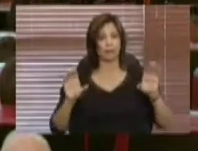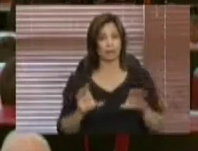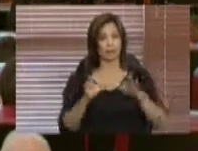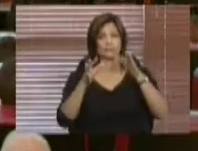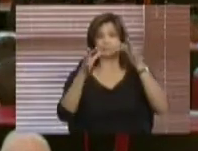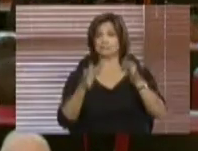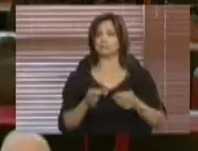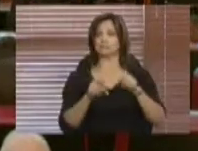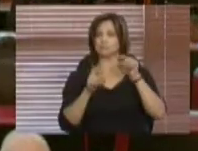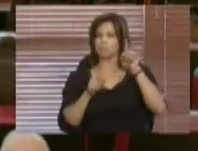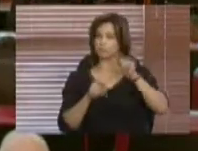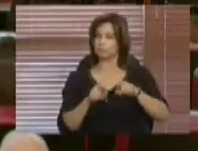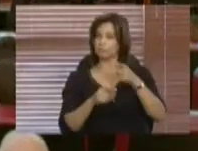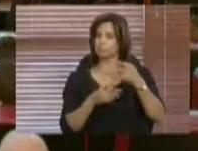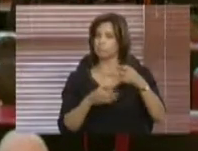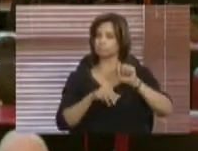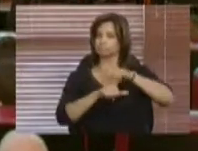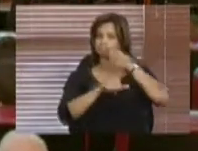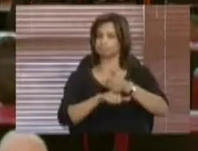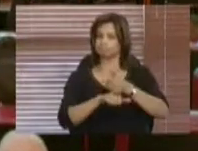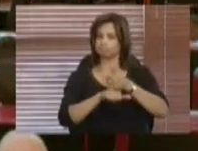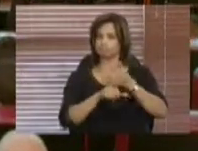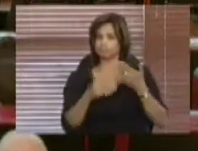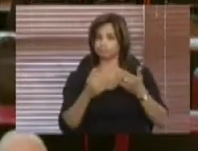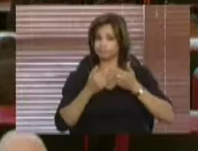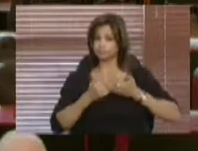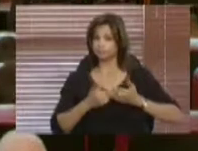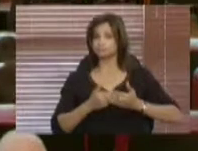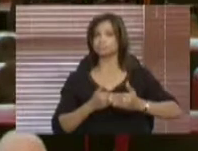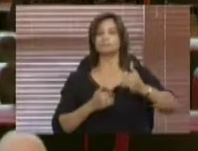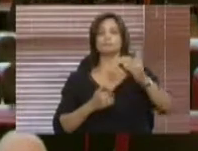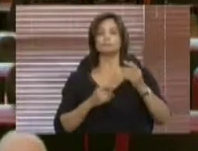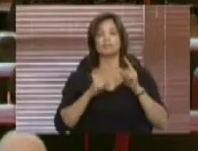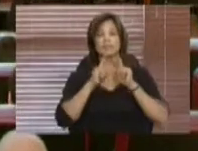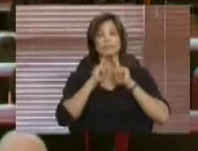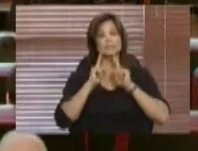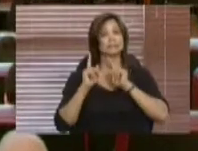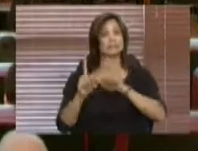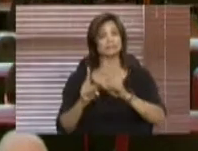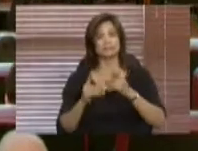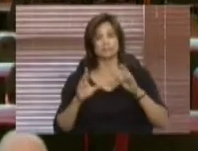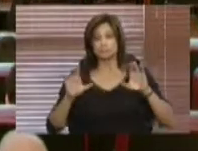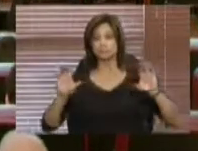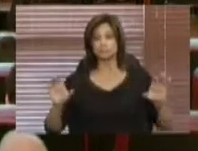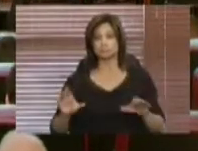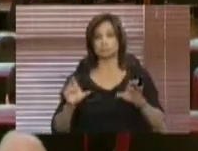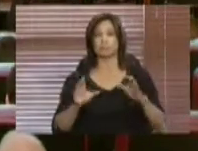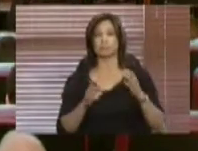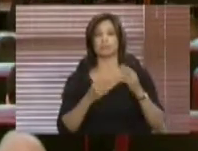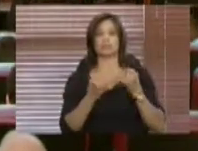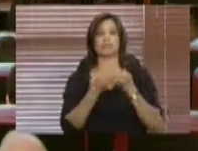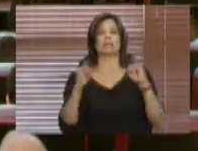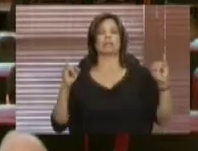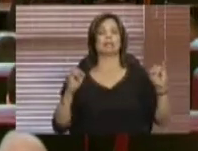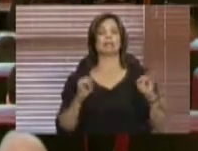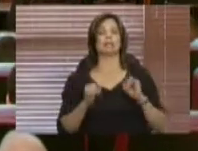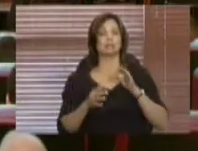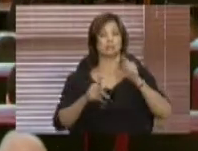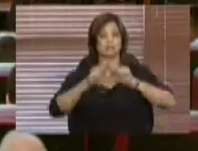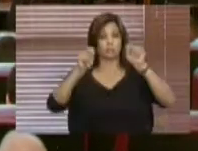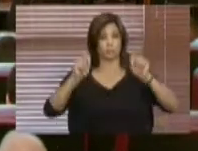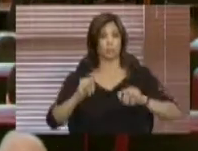de las decisiones que hayamos adoptado. A partir de este mandato y en ejercicio de la autonomía procesal del